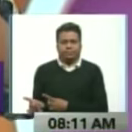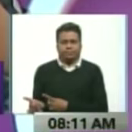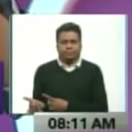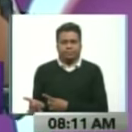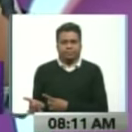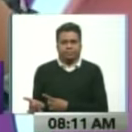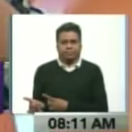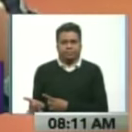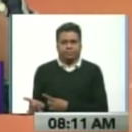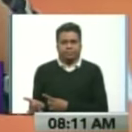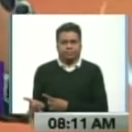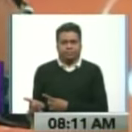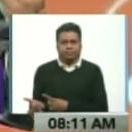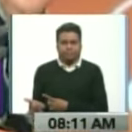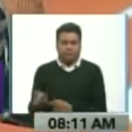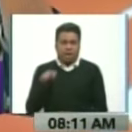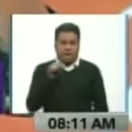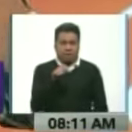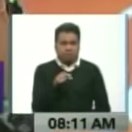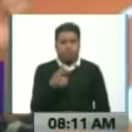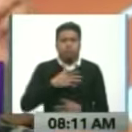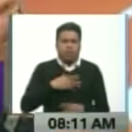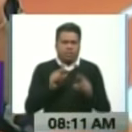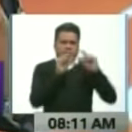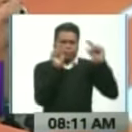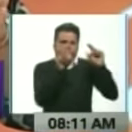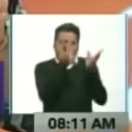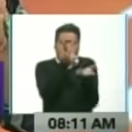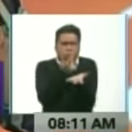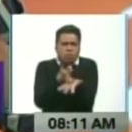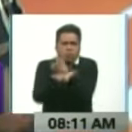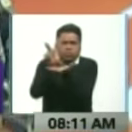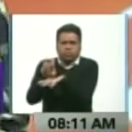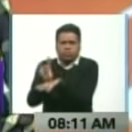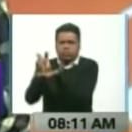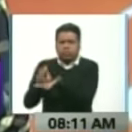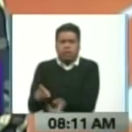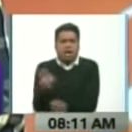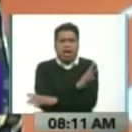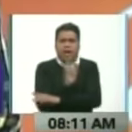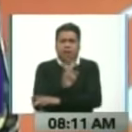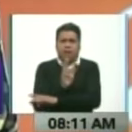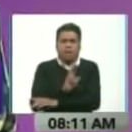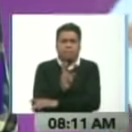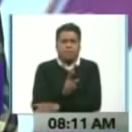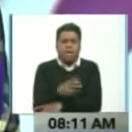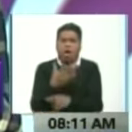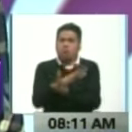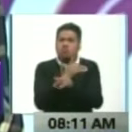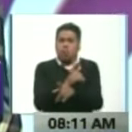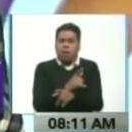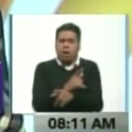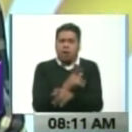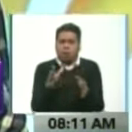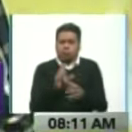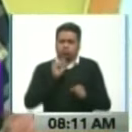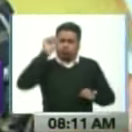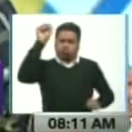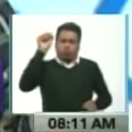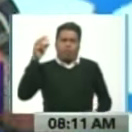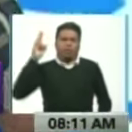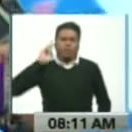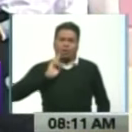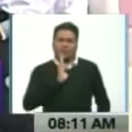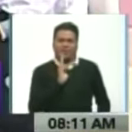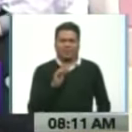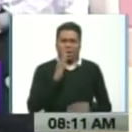btv.gov.b de Venezuela. Ahí está el link para descargar de inmediato el juego Super Bolívar y también en las redes sociales. Vamos a